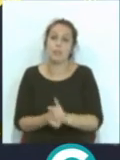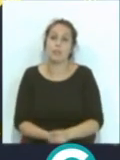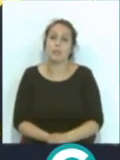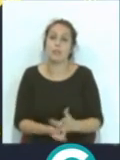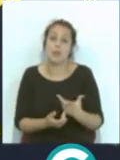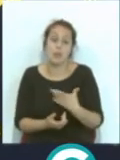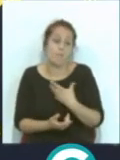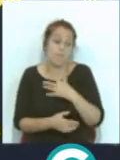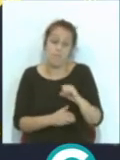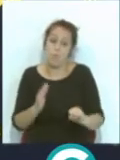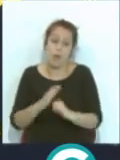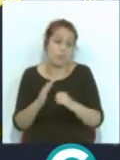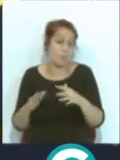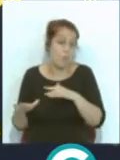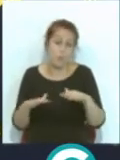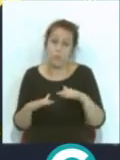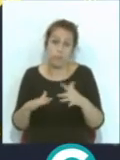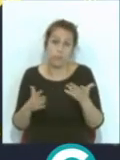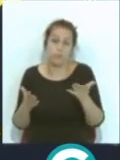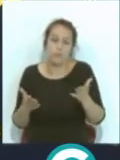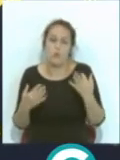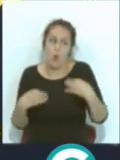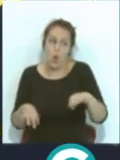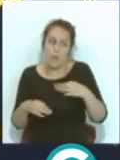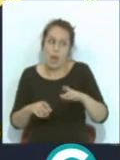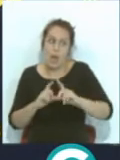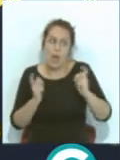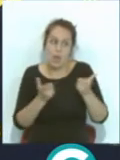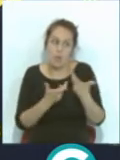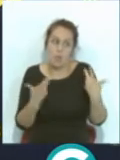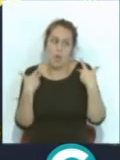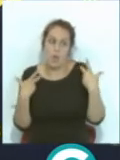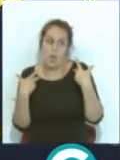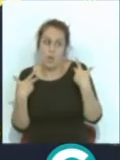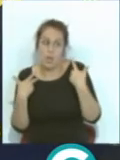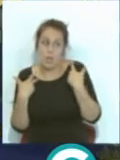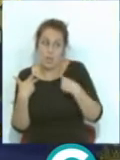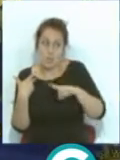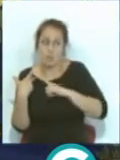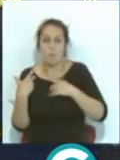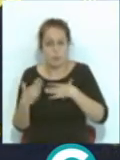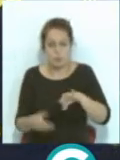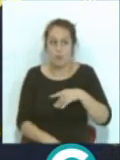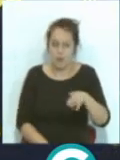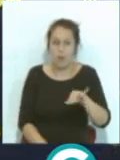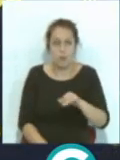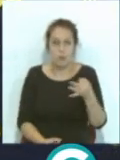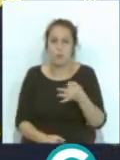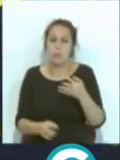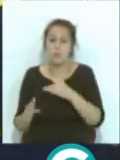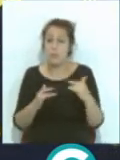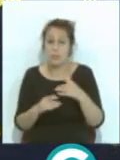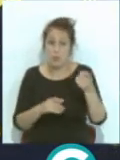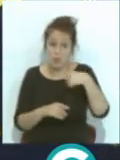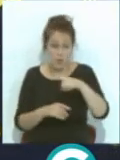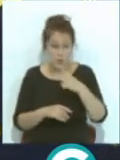todo lo posible esa dinámica, pero lo normal es que es un equipo que te haga sufrir mucho y que tenga sus posibilidades. El tipo de partido es muy fácil, ellos van a tener